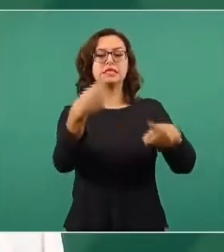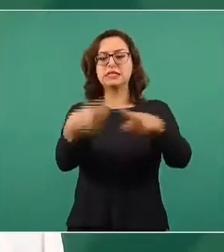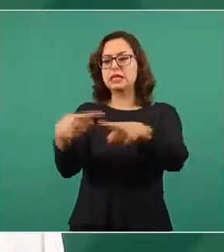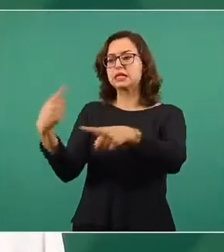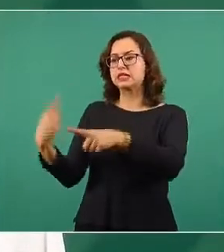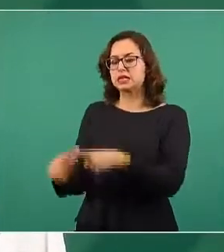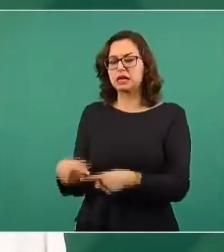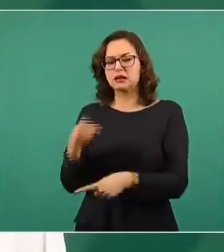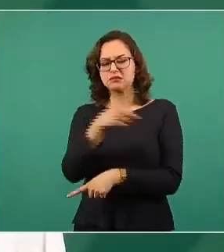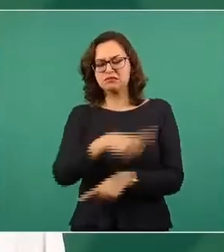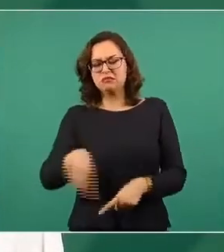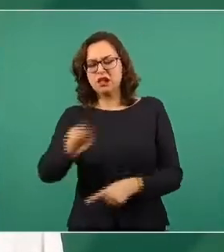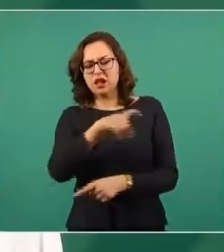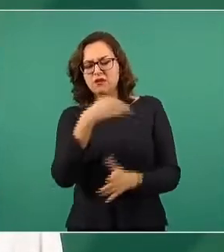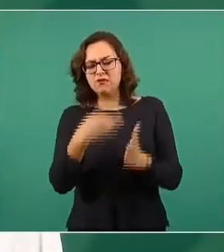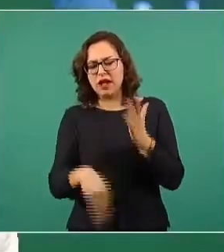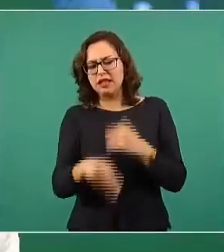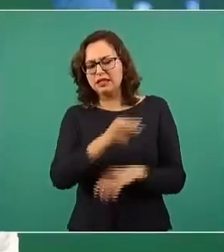de necesidades